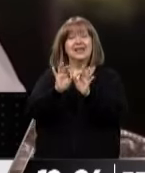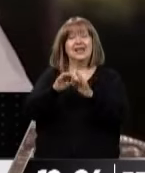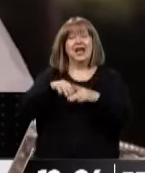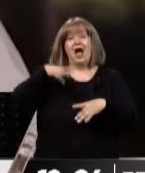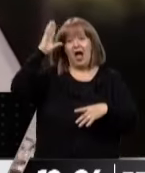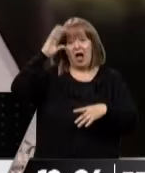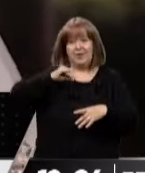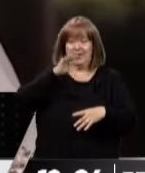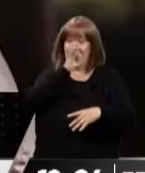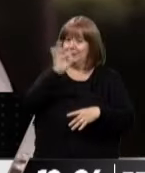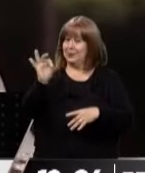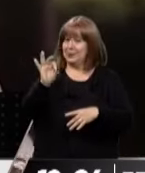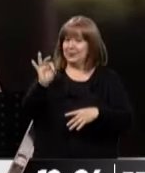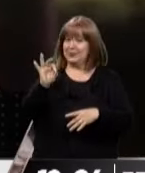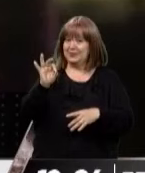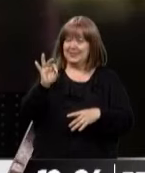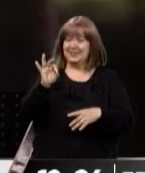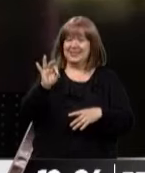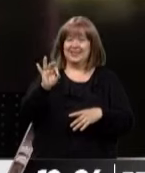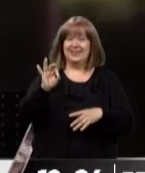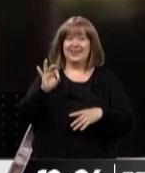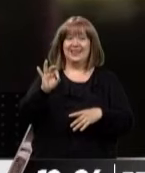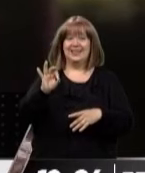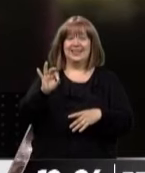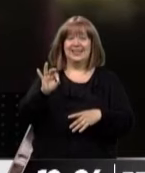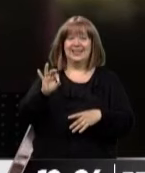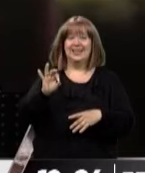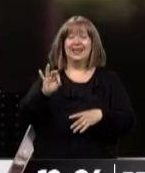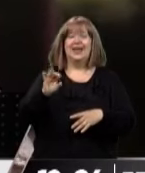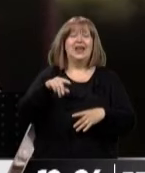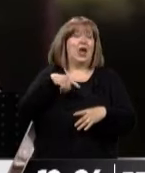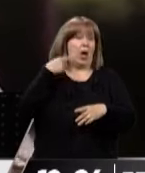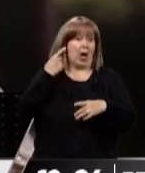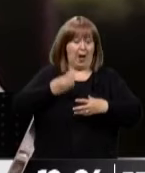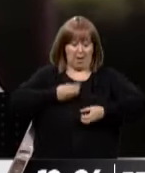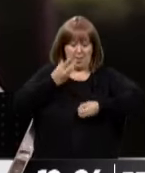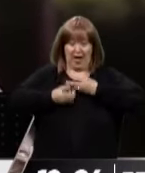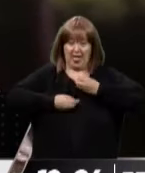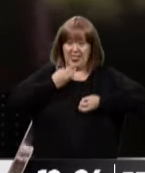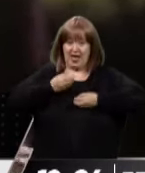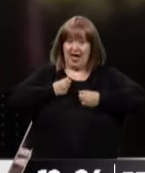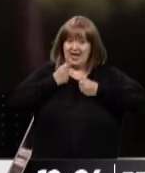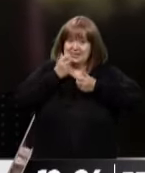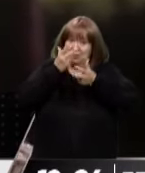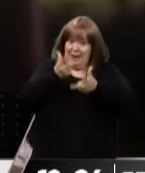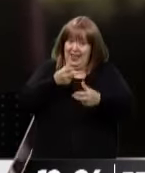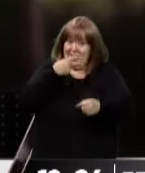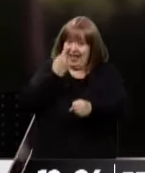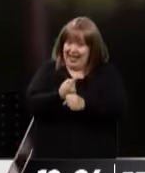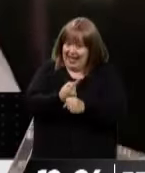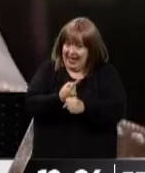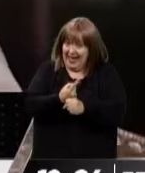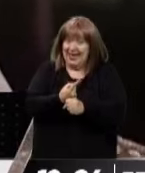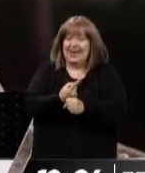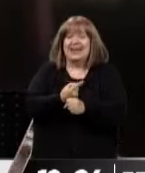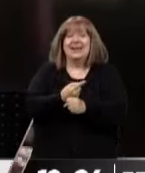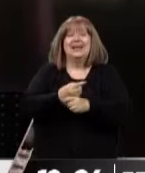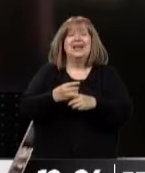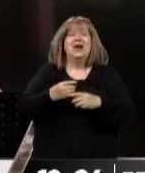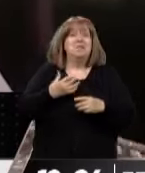Que jamás olvidaré. Que jamás olvidaré. No te lo puedo explicar. No te lo puedo